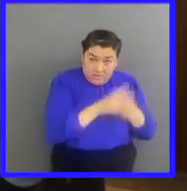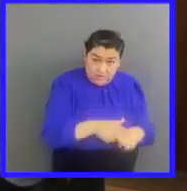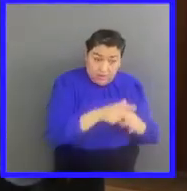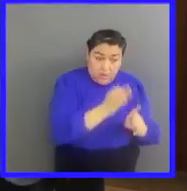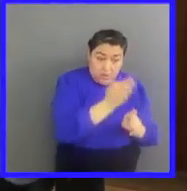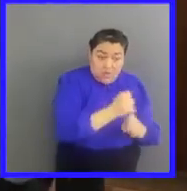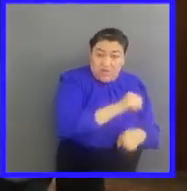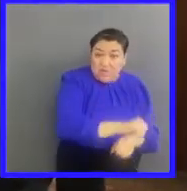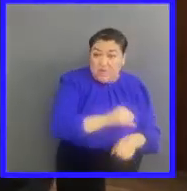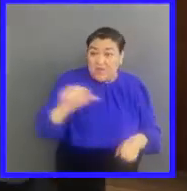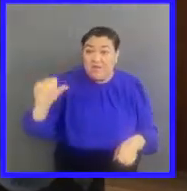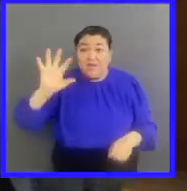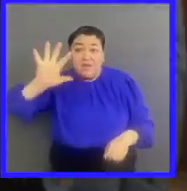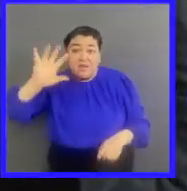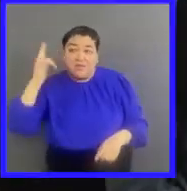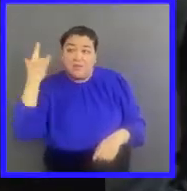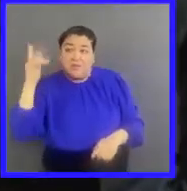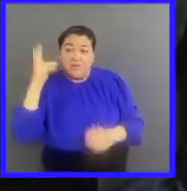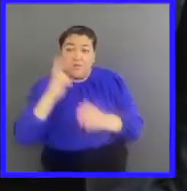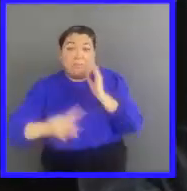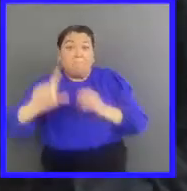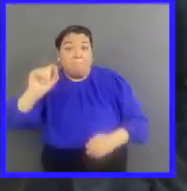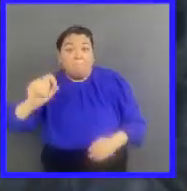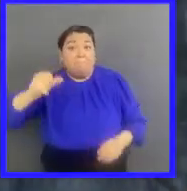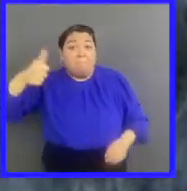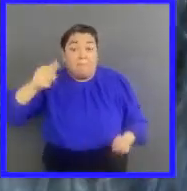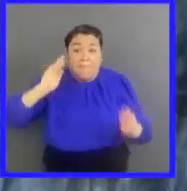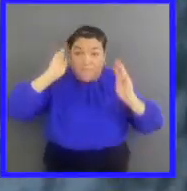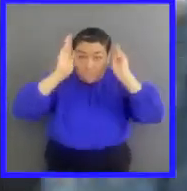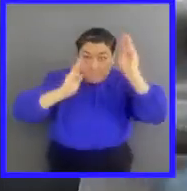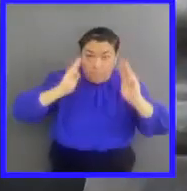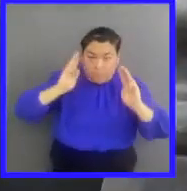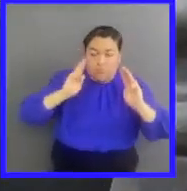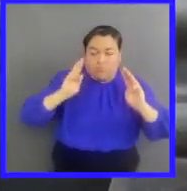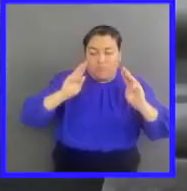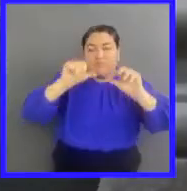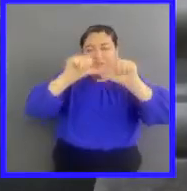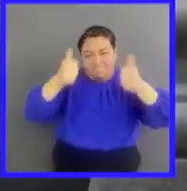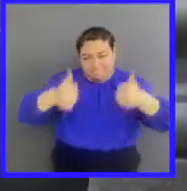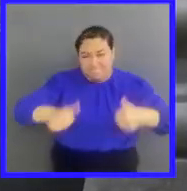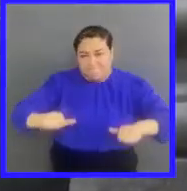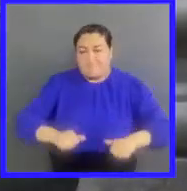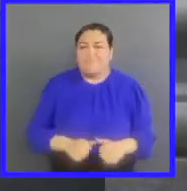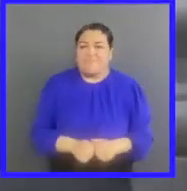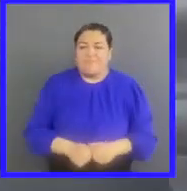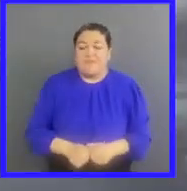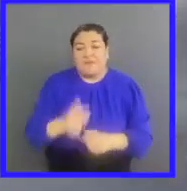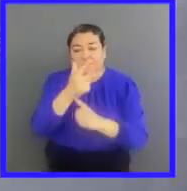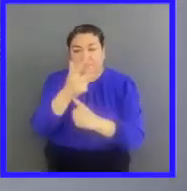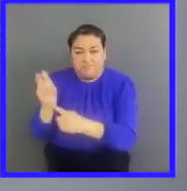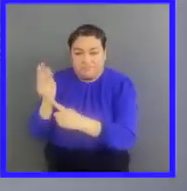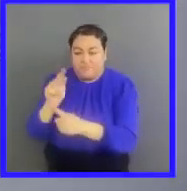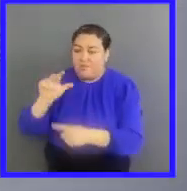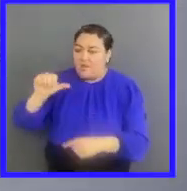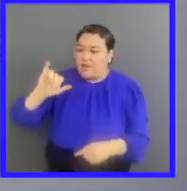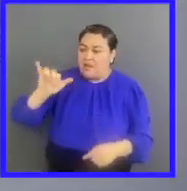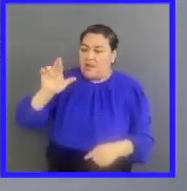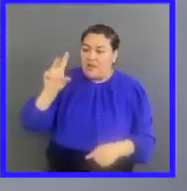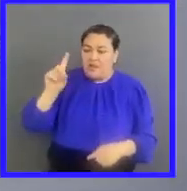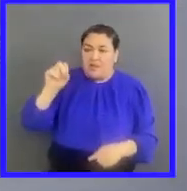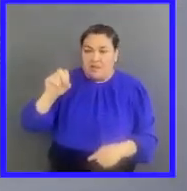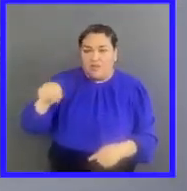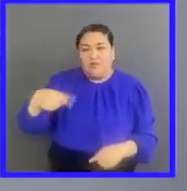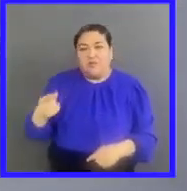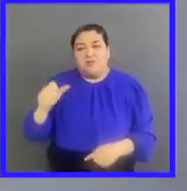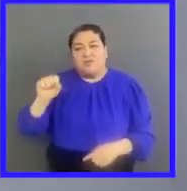de 2026 en el Museo Nacional de Arte. Con imágenes de Alejandro Barrientos y Sergio Vallejo,